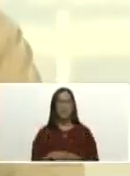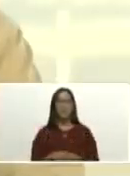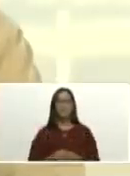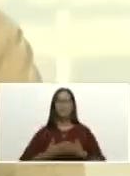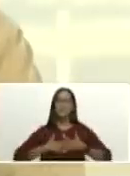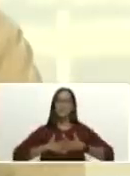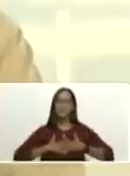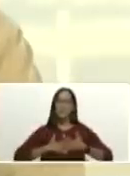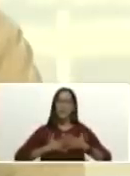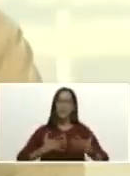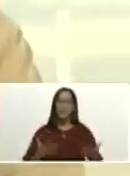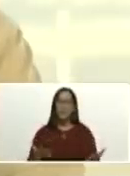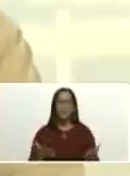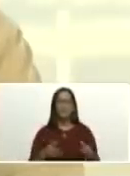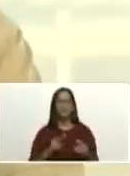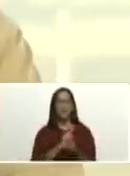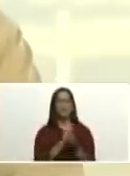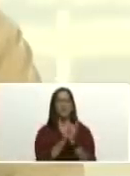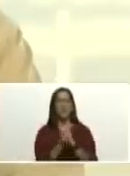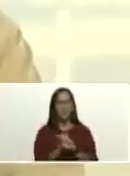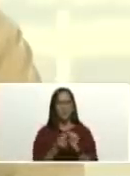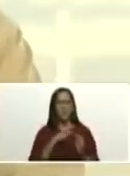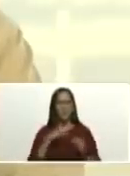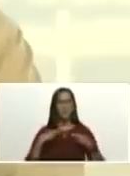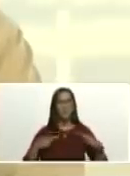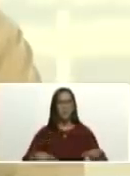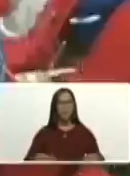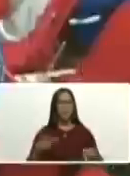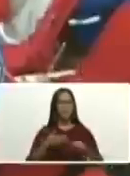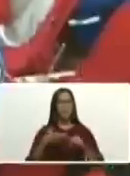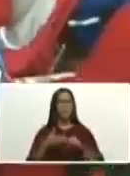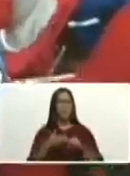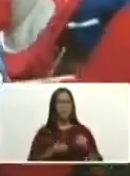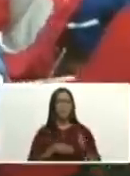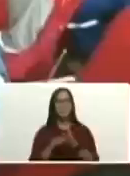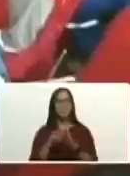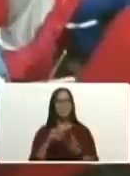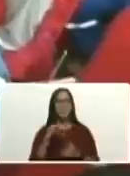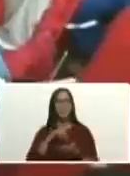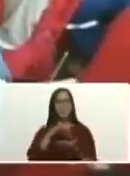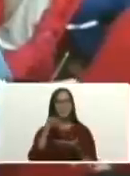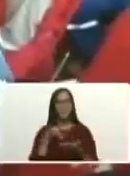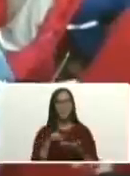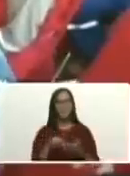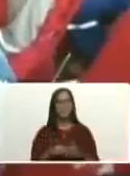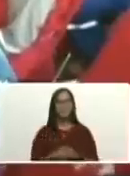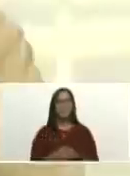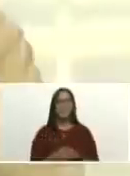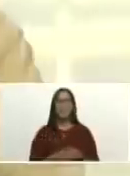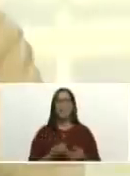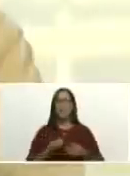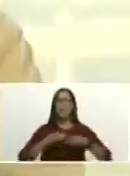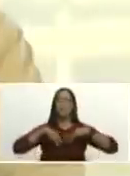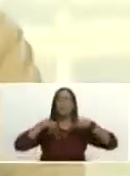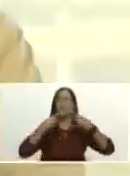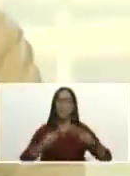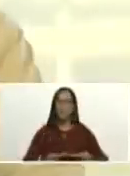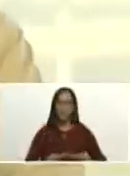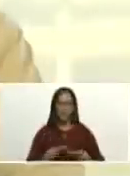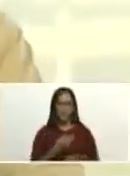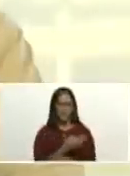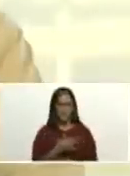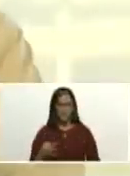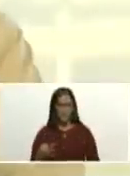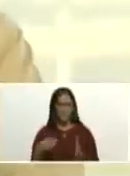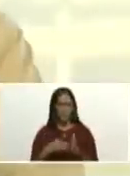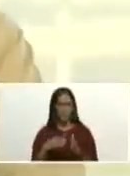dedicados a transformar nuestros recursos petroleros en desarrollo para la nación. Fórmula nueva y perfecta contra